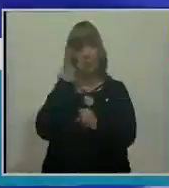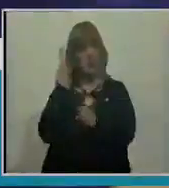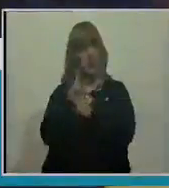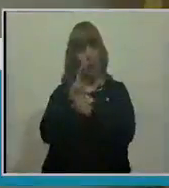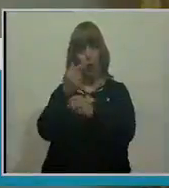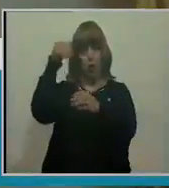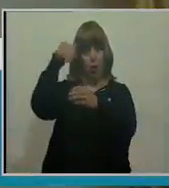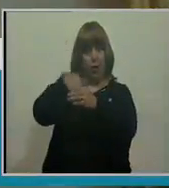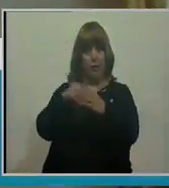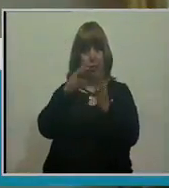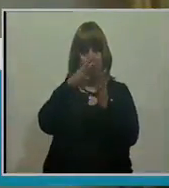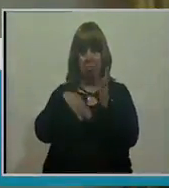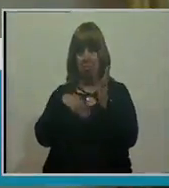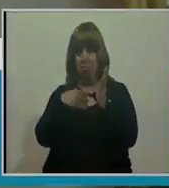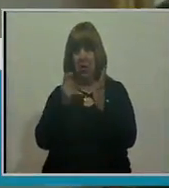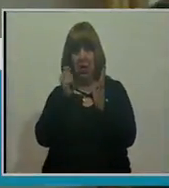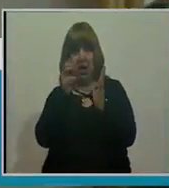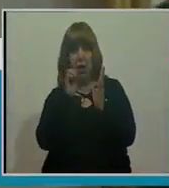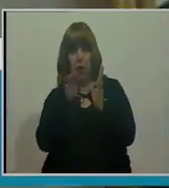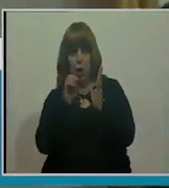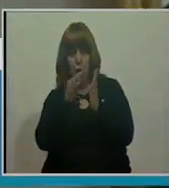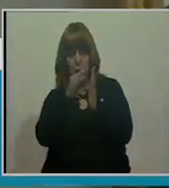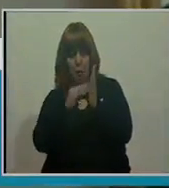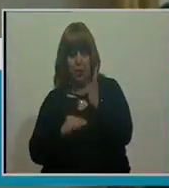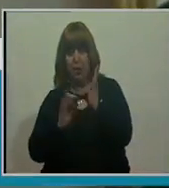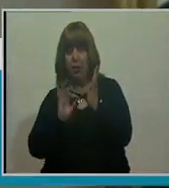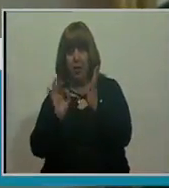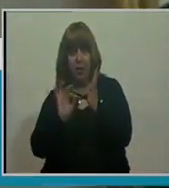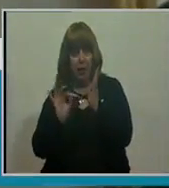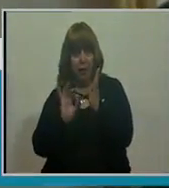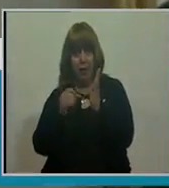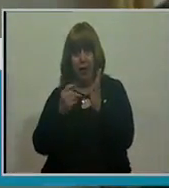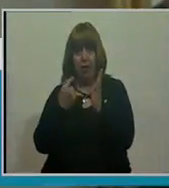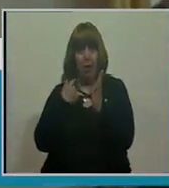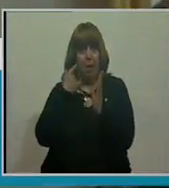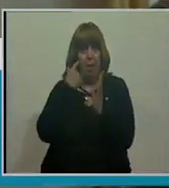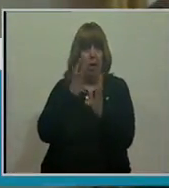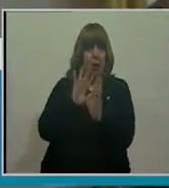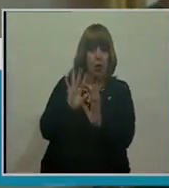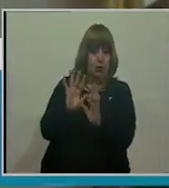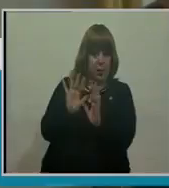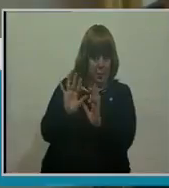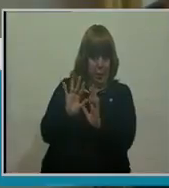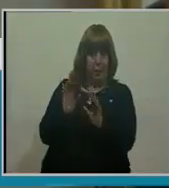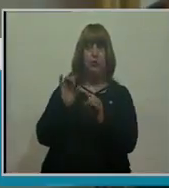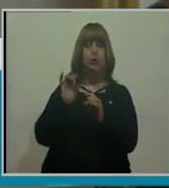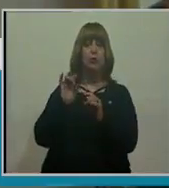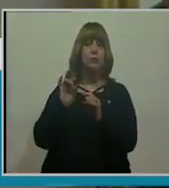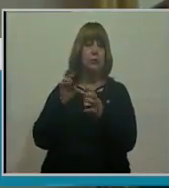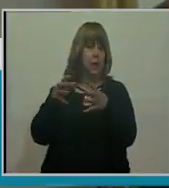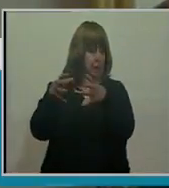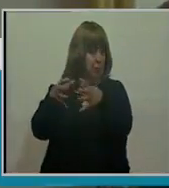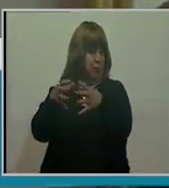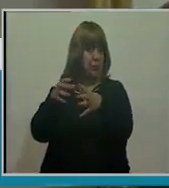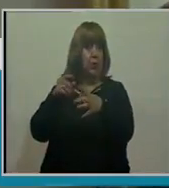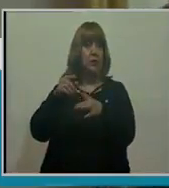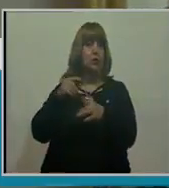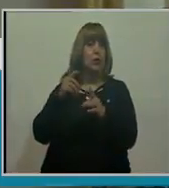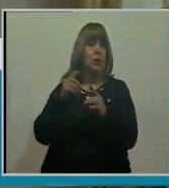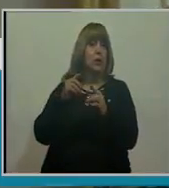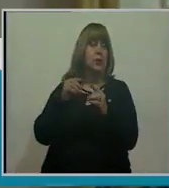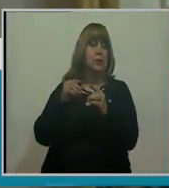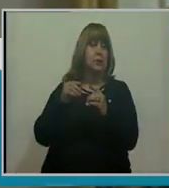los listados de adjudicatarios, ni de los requisitos que se le han pedido en algún momento, más que lo que se informó a través del programa o vía